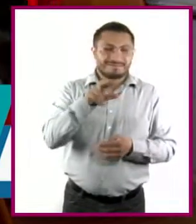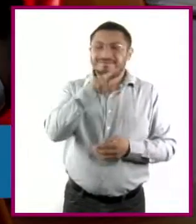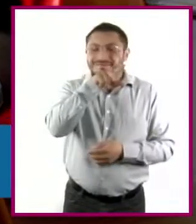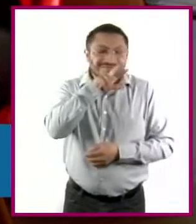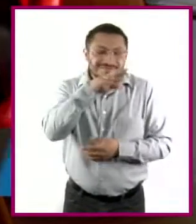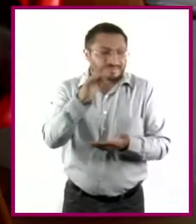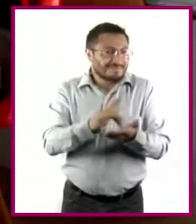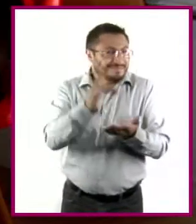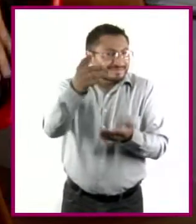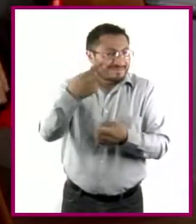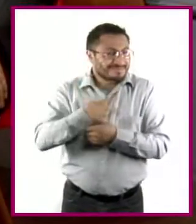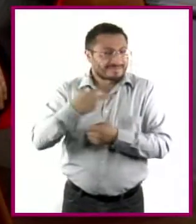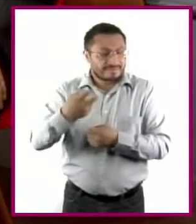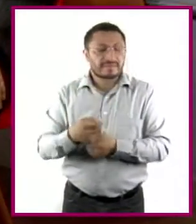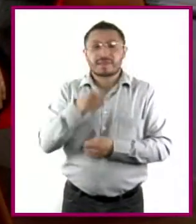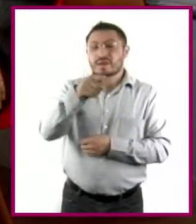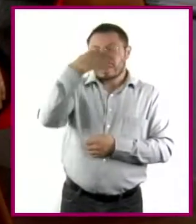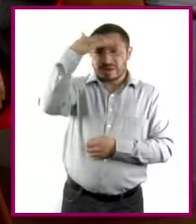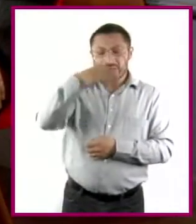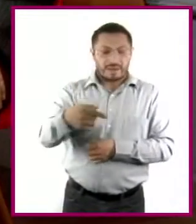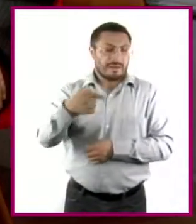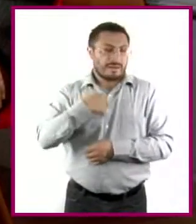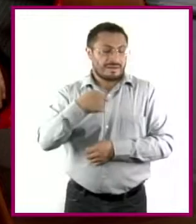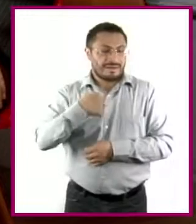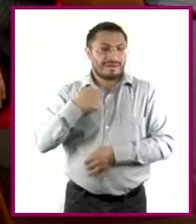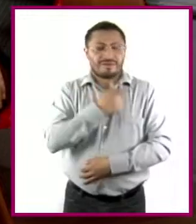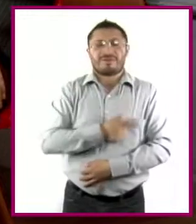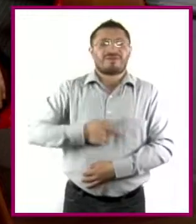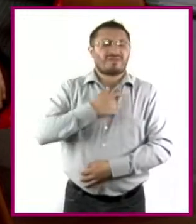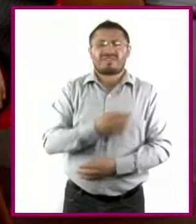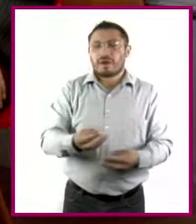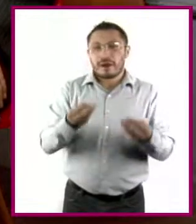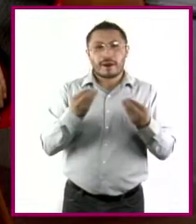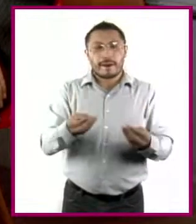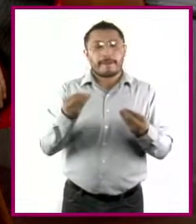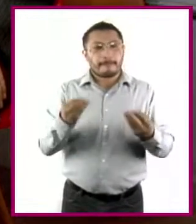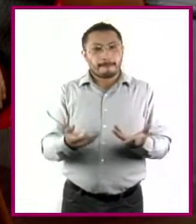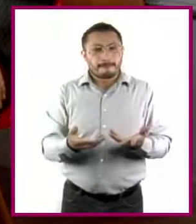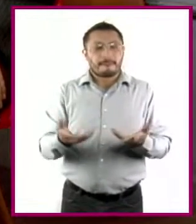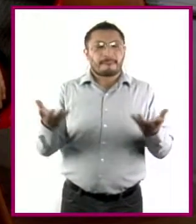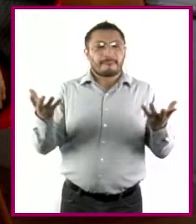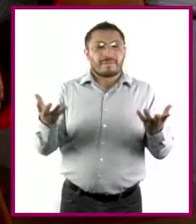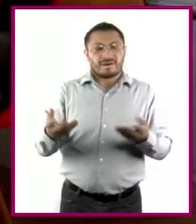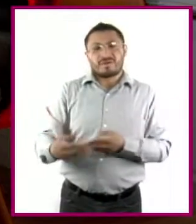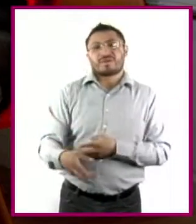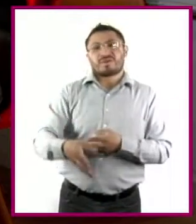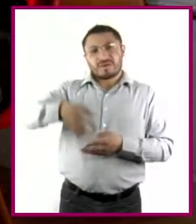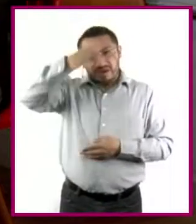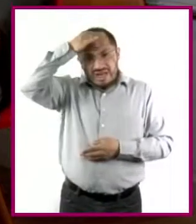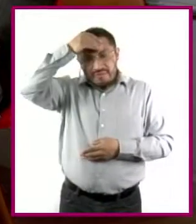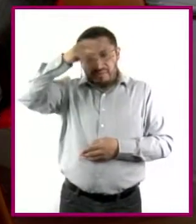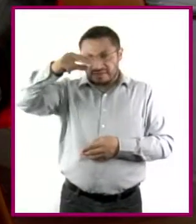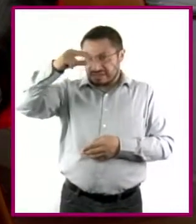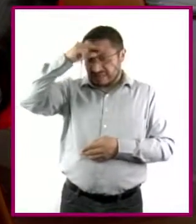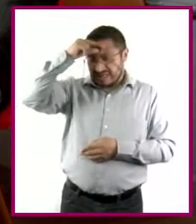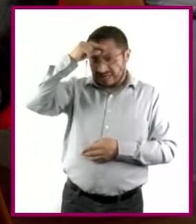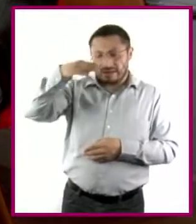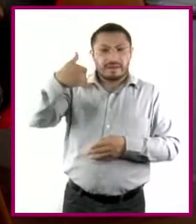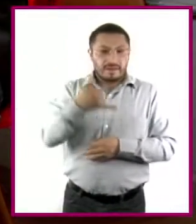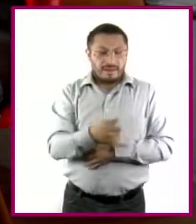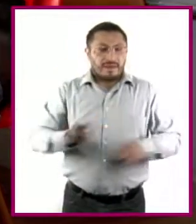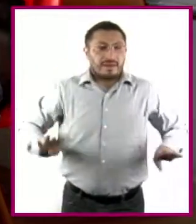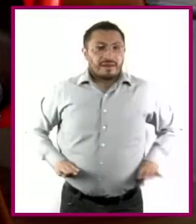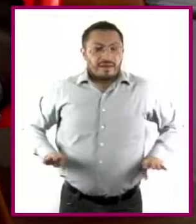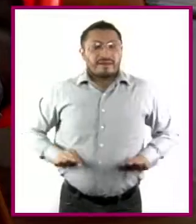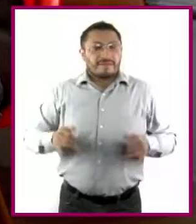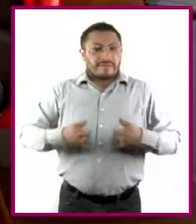agradecer. Debe usted saber que una de mis vocaciones más profundas ha sido el cultivo de la inteligencia y el carácter de nuestra juventud.